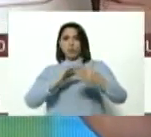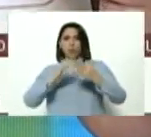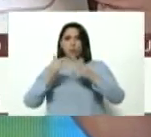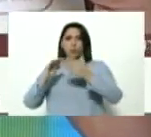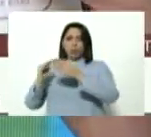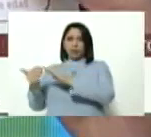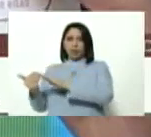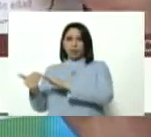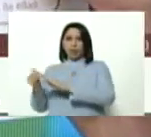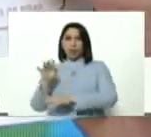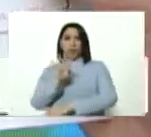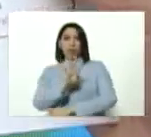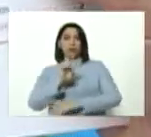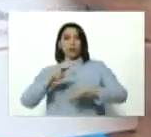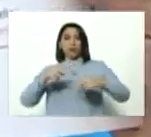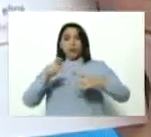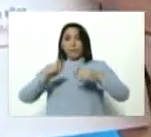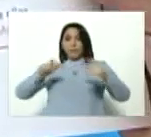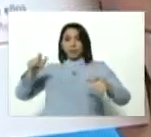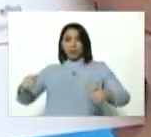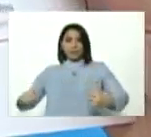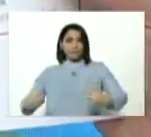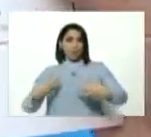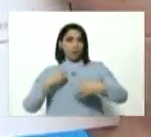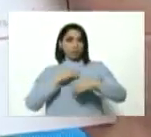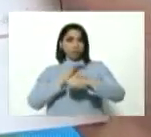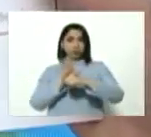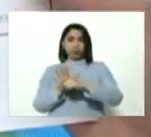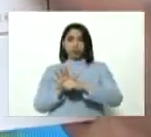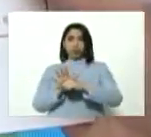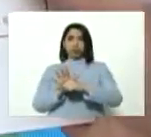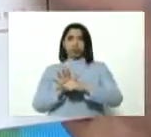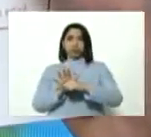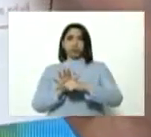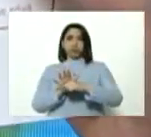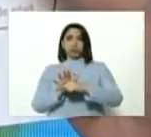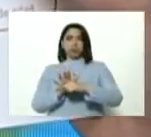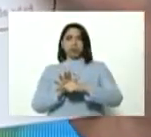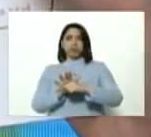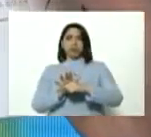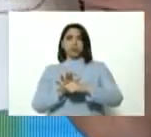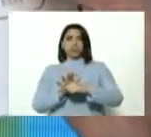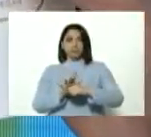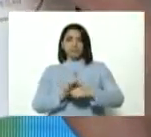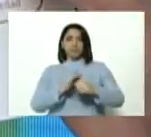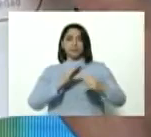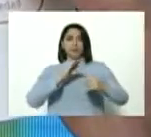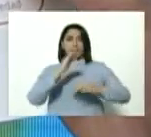comunitaria, 4 nuevos casos de infección por COVID-19